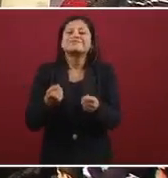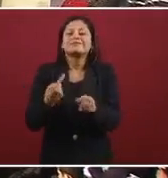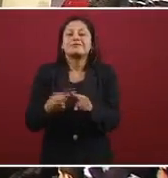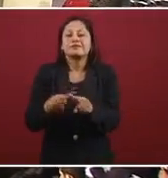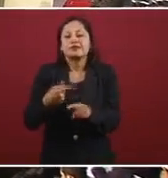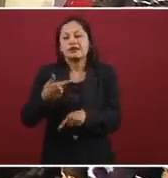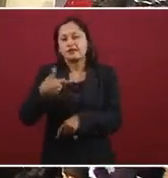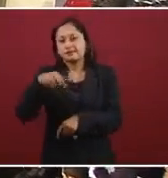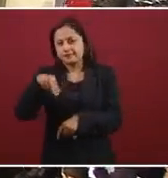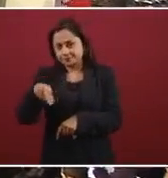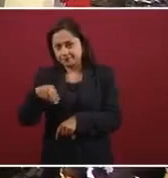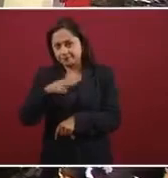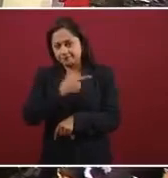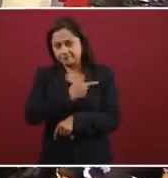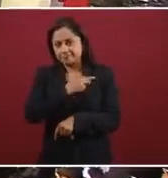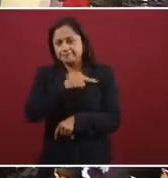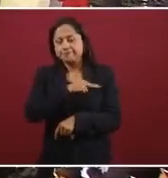necesitamos